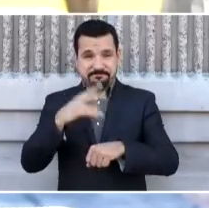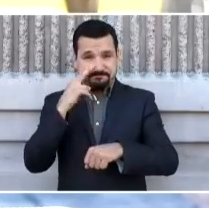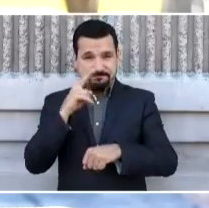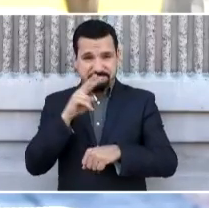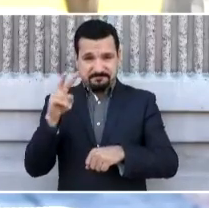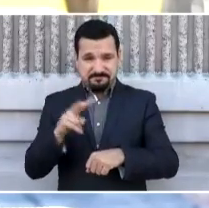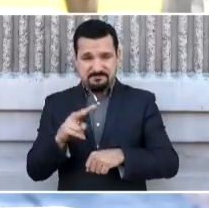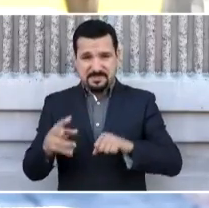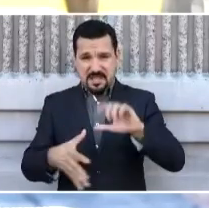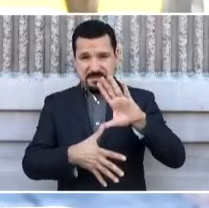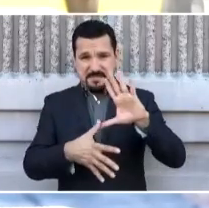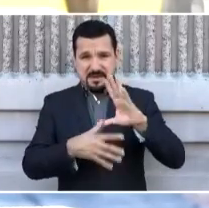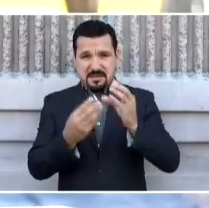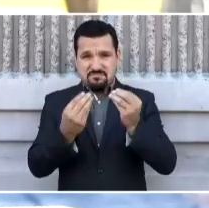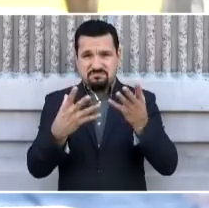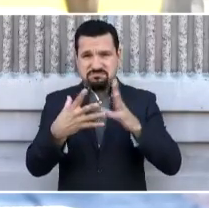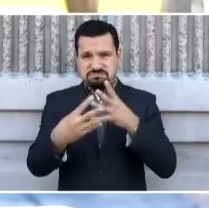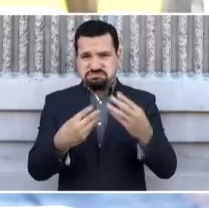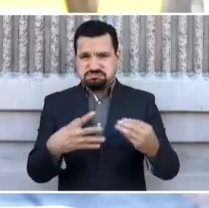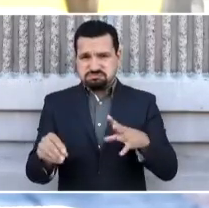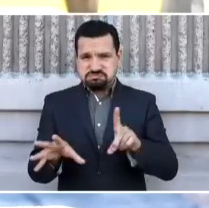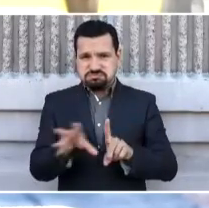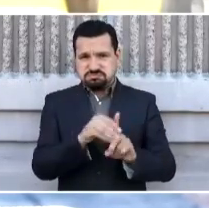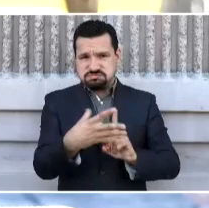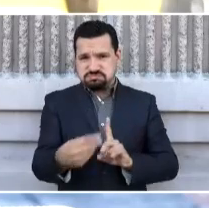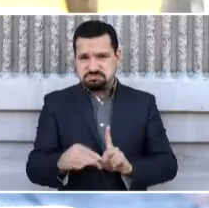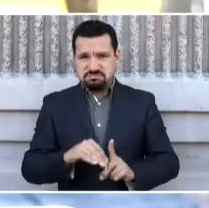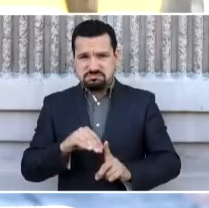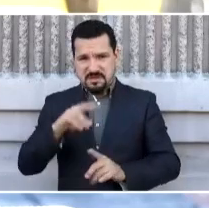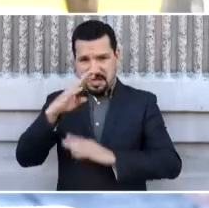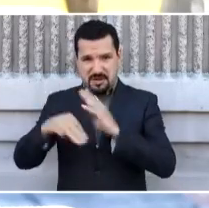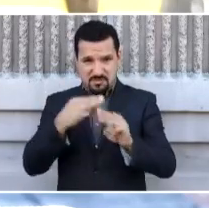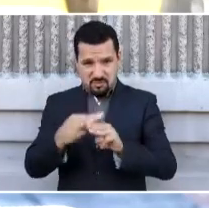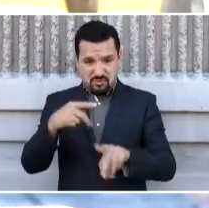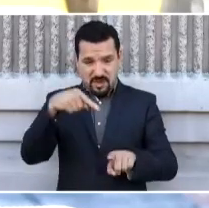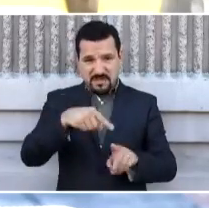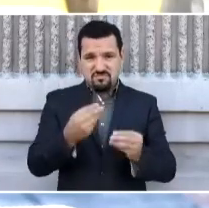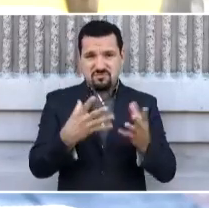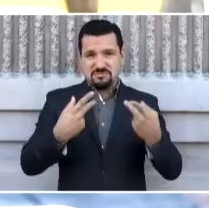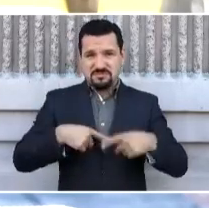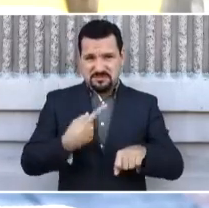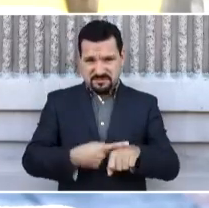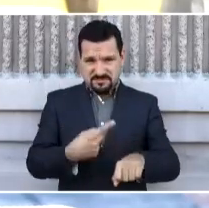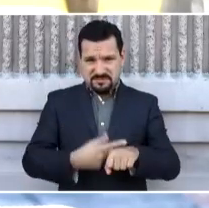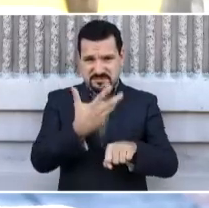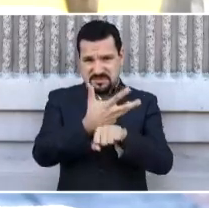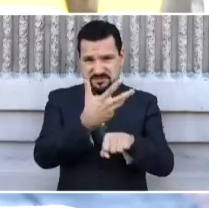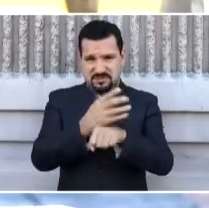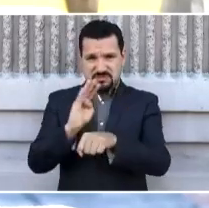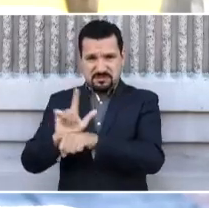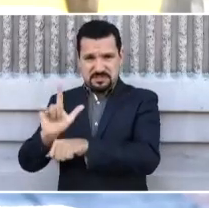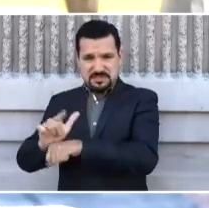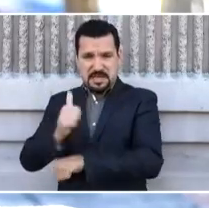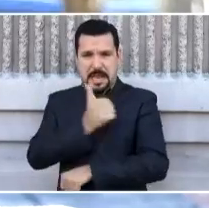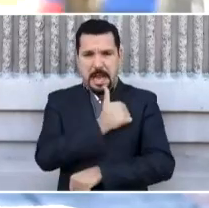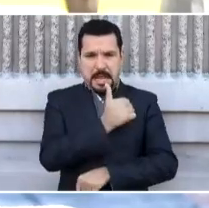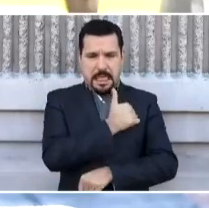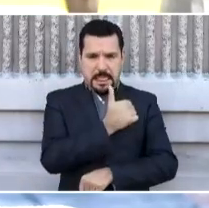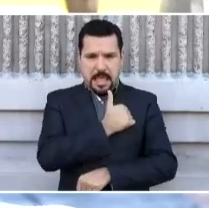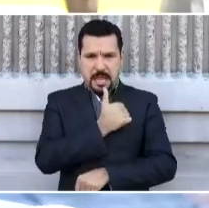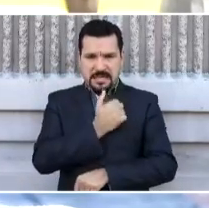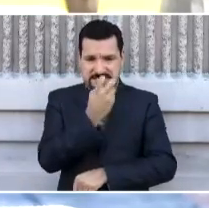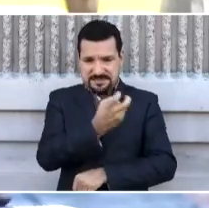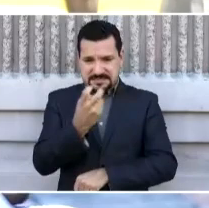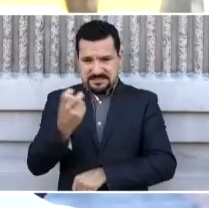es el continente con más actividad en este momento en el planeta, los Estados Unidos, Brasil y Canadá son los países con más